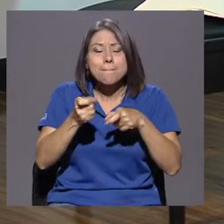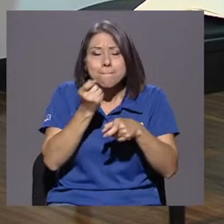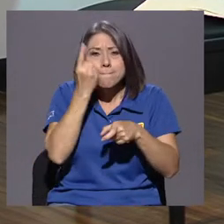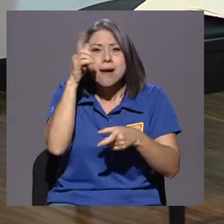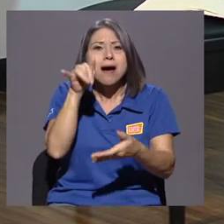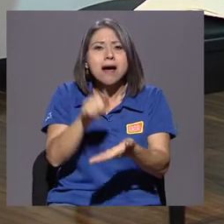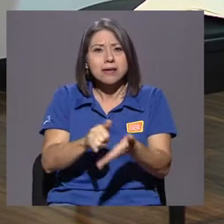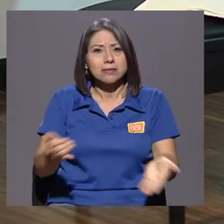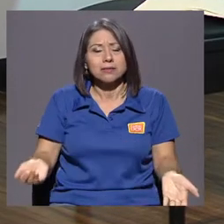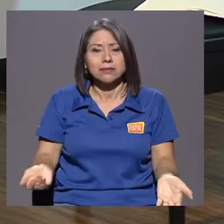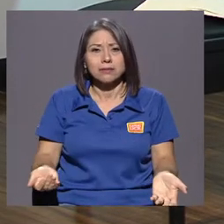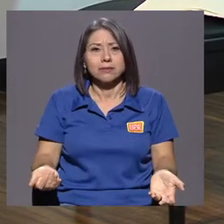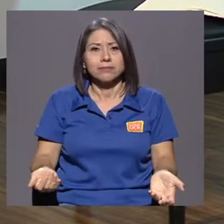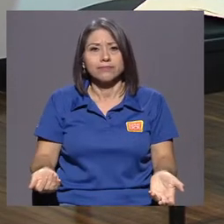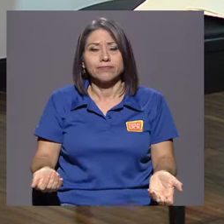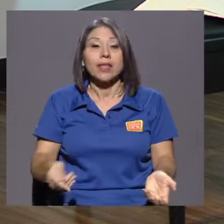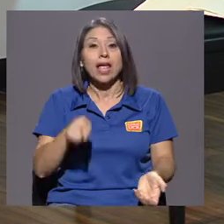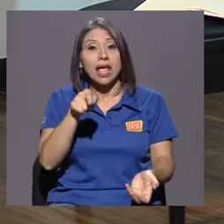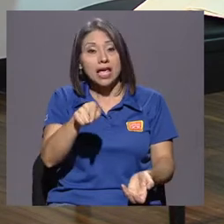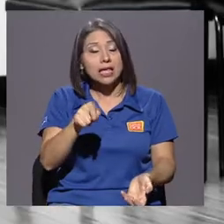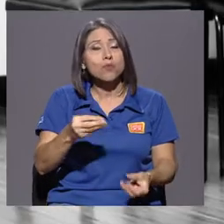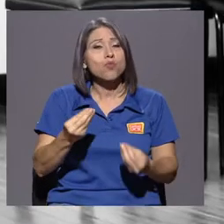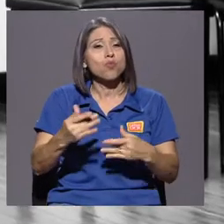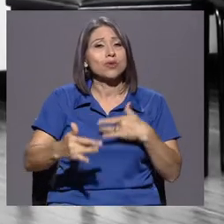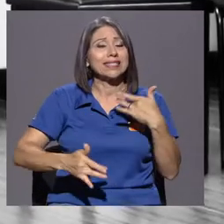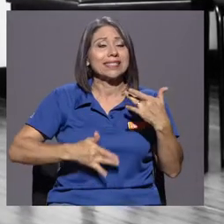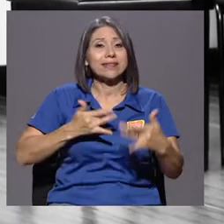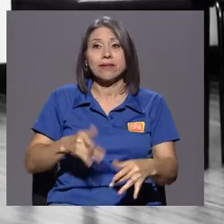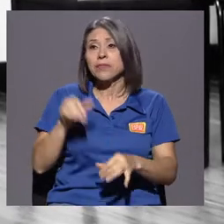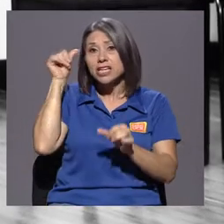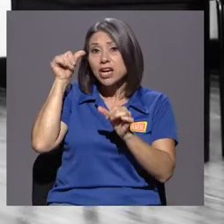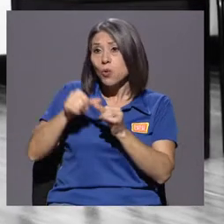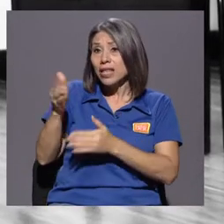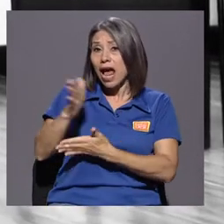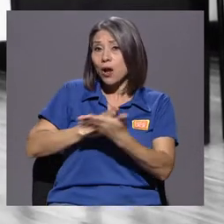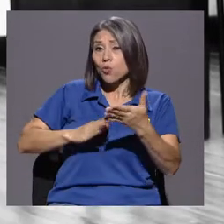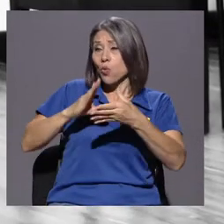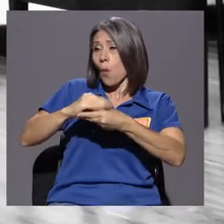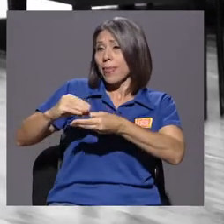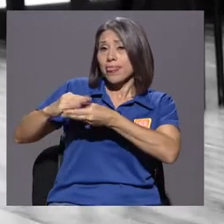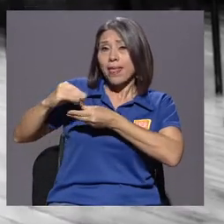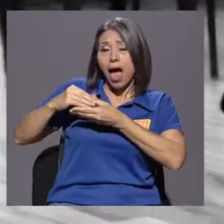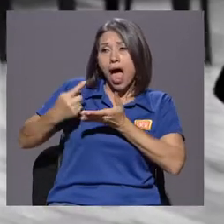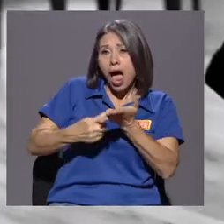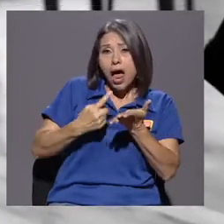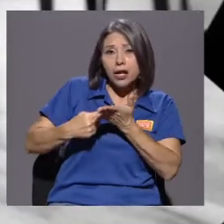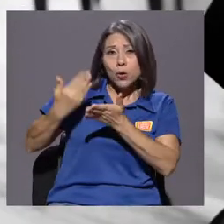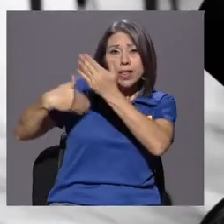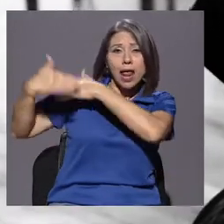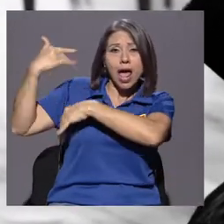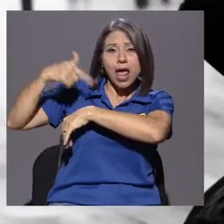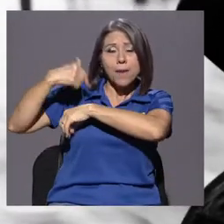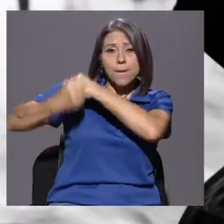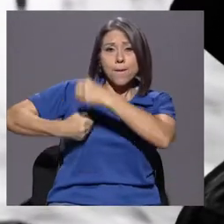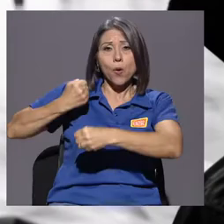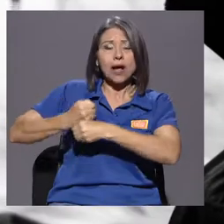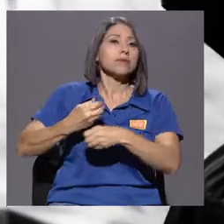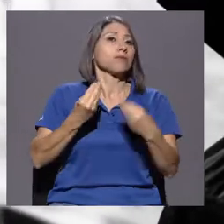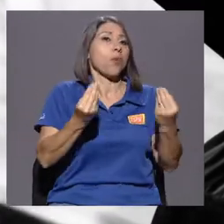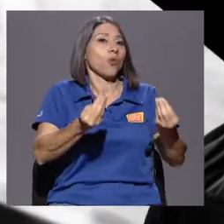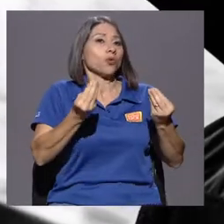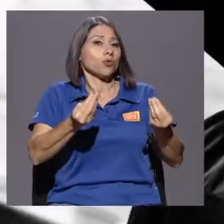él era muy sensible a eso recuerdo en un comentario de la época montones